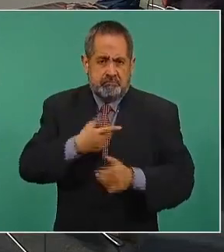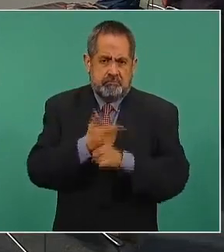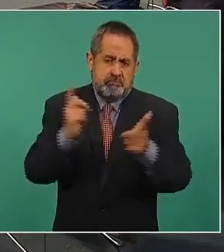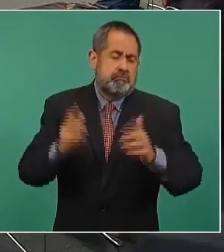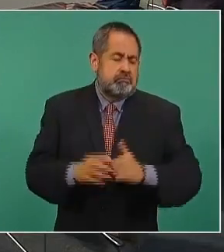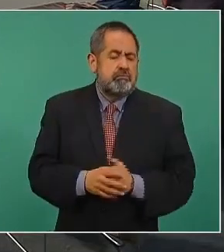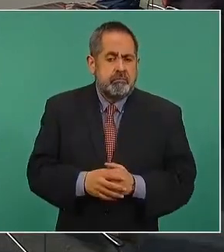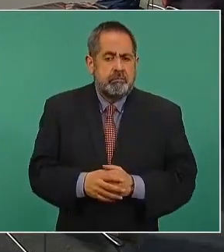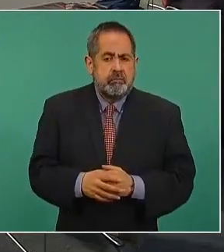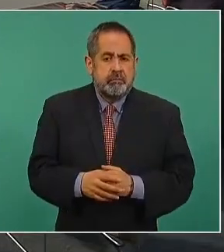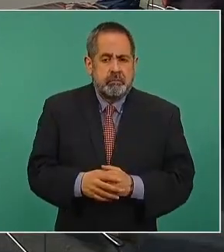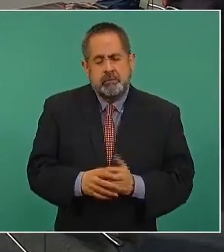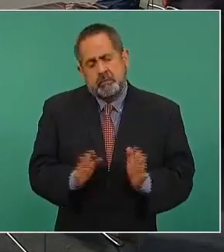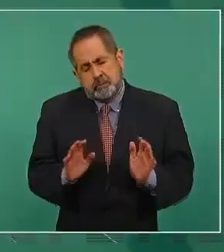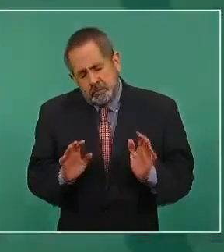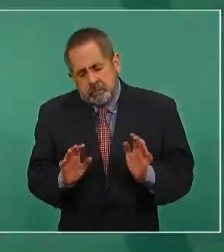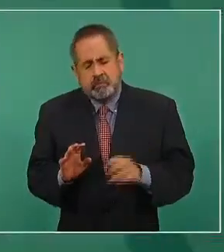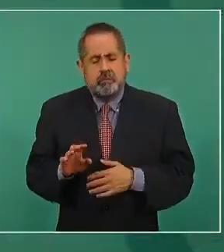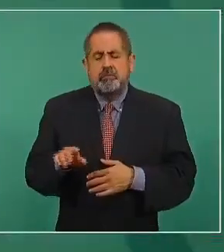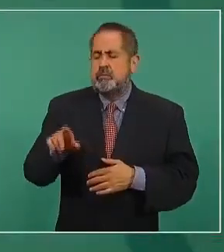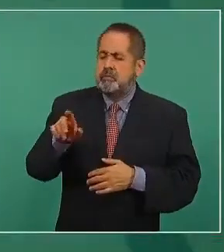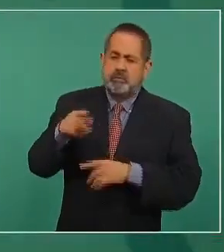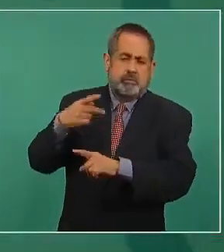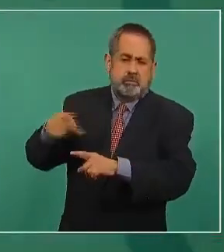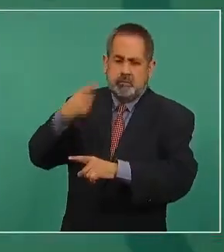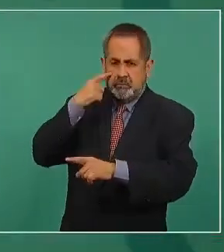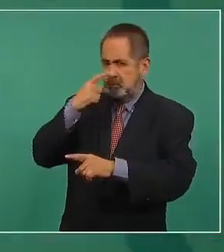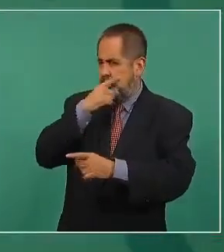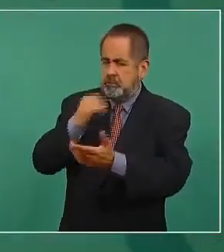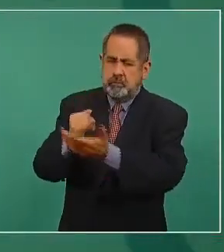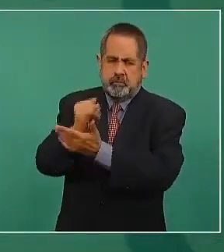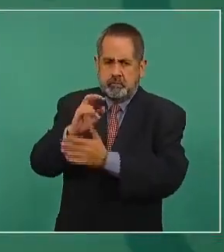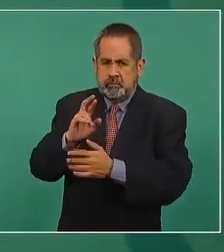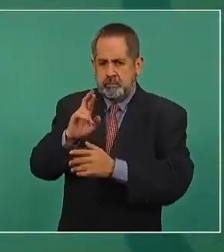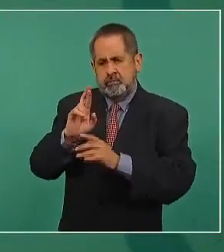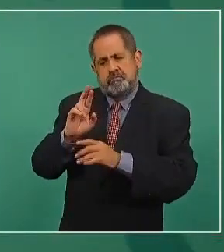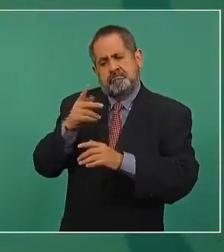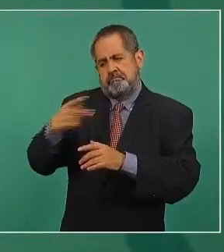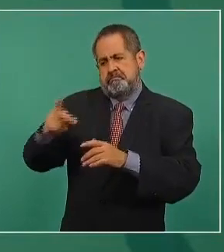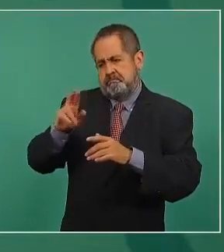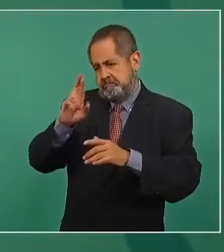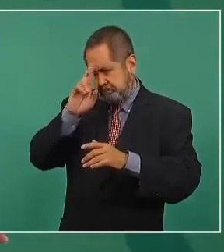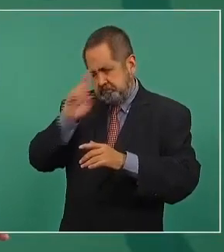Eso es un asunto de ellos allá, que ellos lo resuelven.